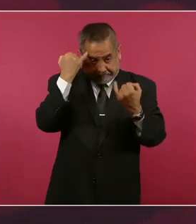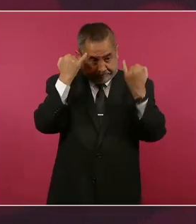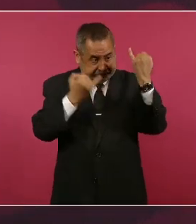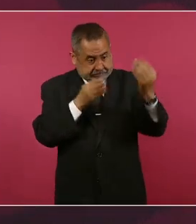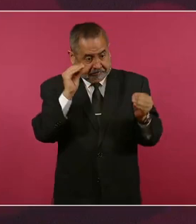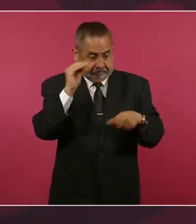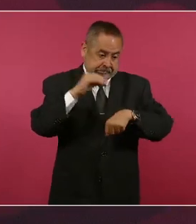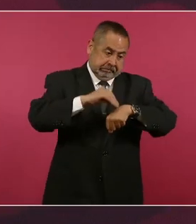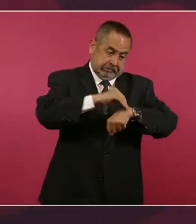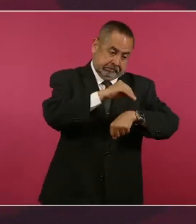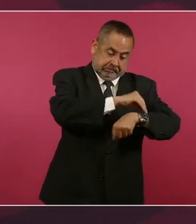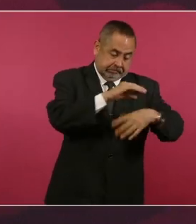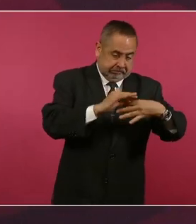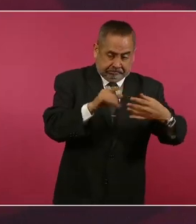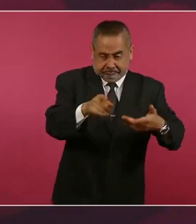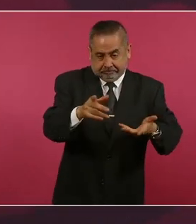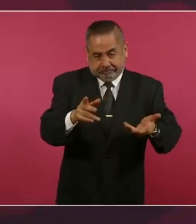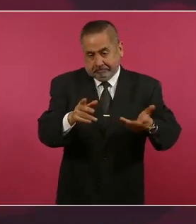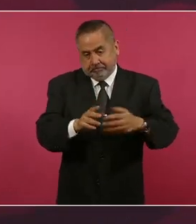los